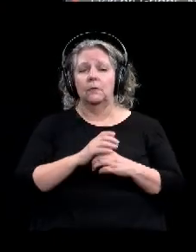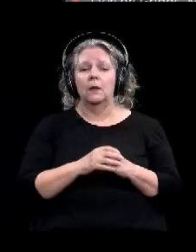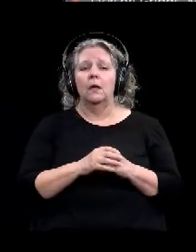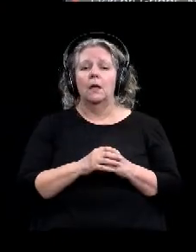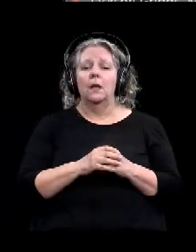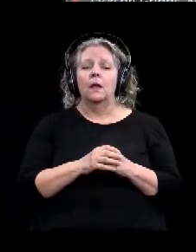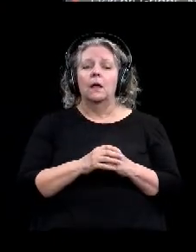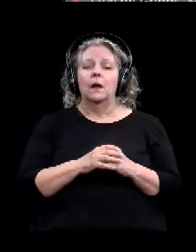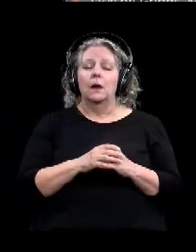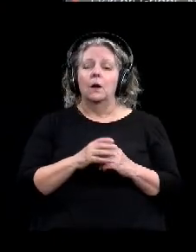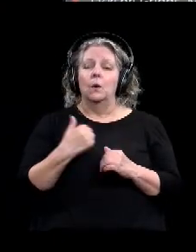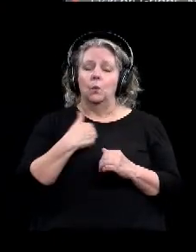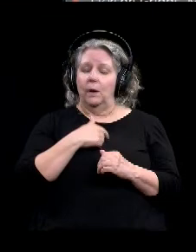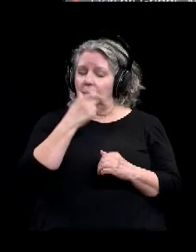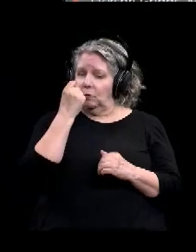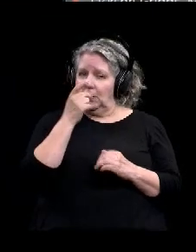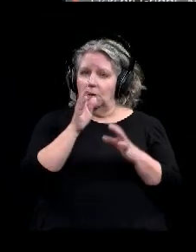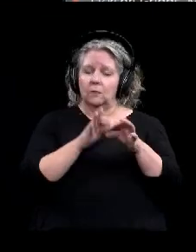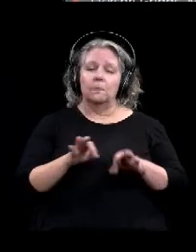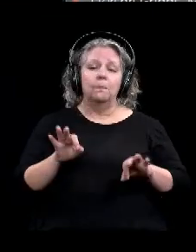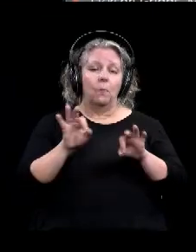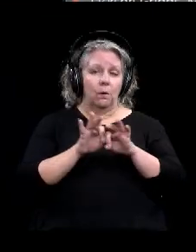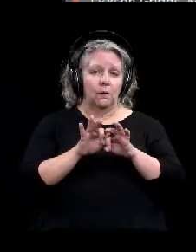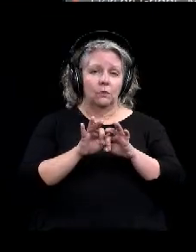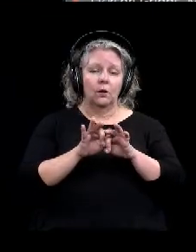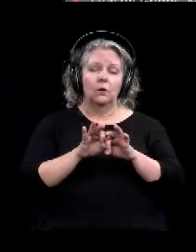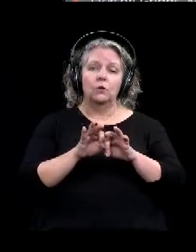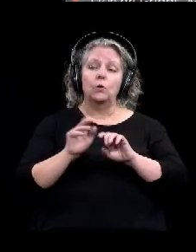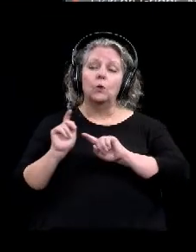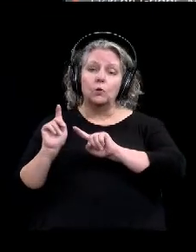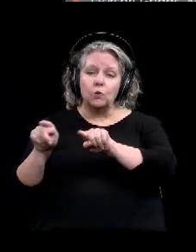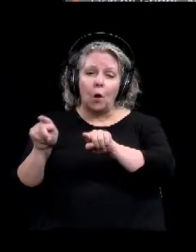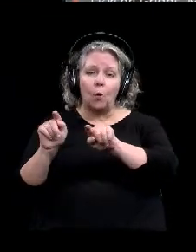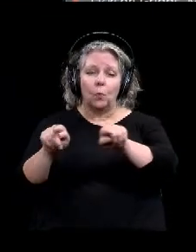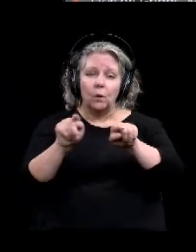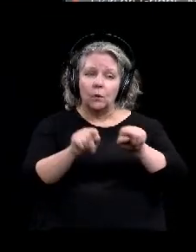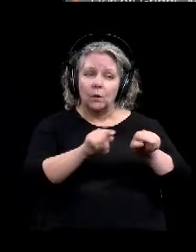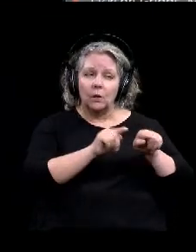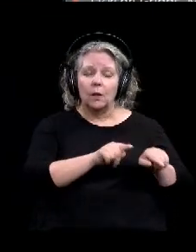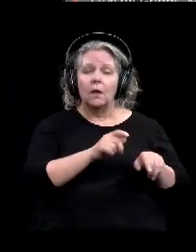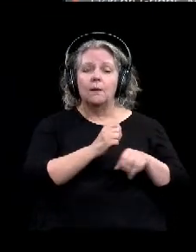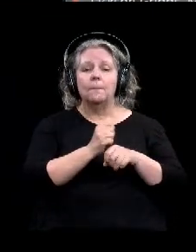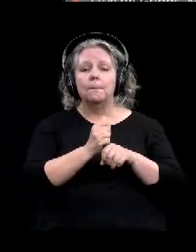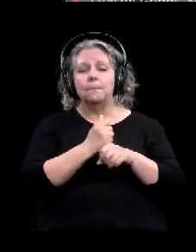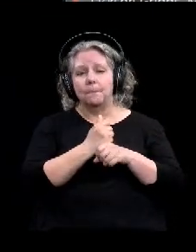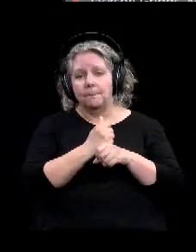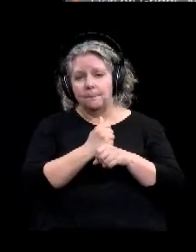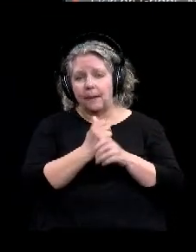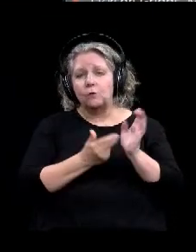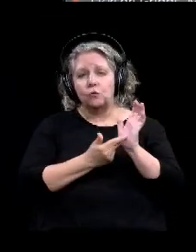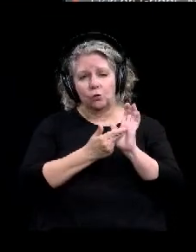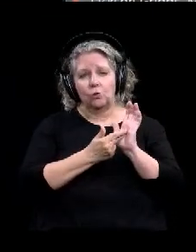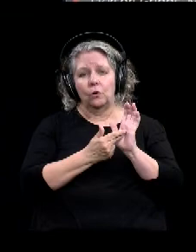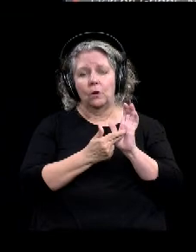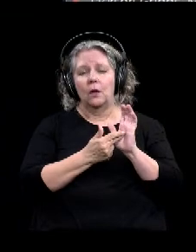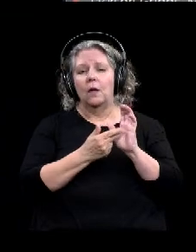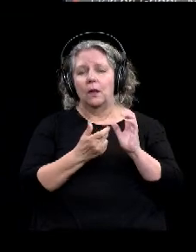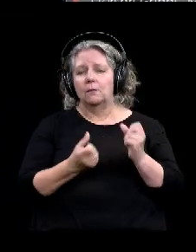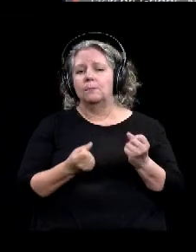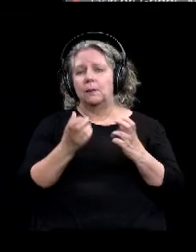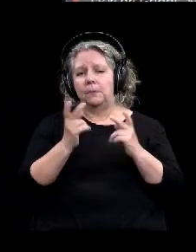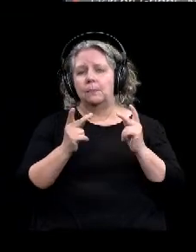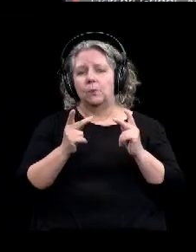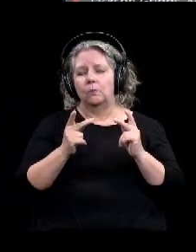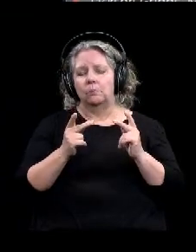van a llegar a hacer las fortunas estamos viendo las residentes a personas volúmenes en